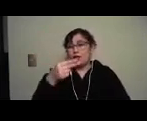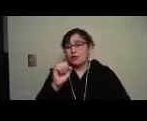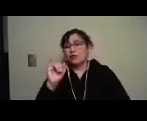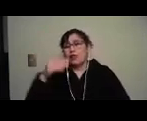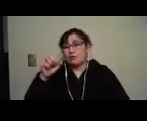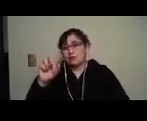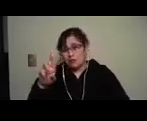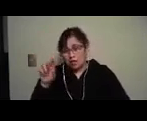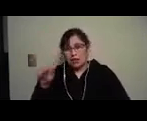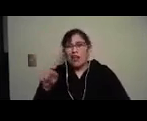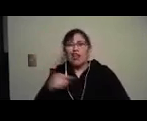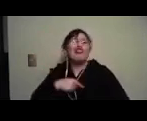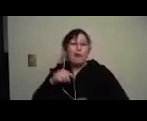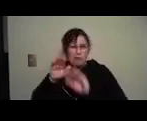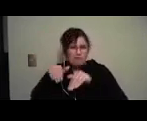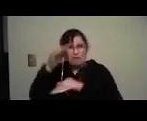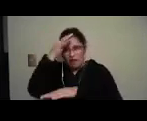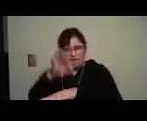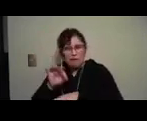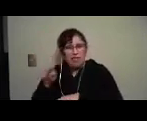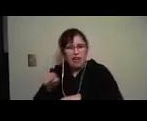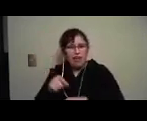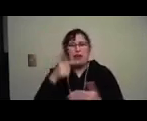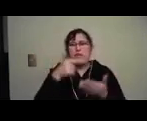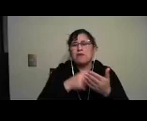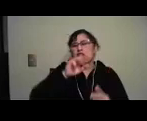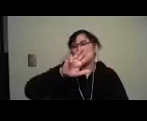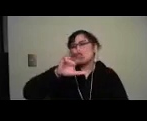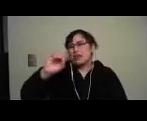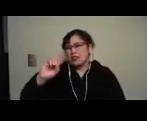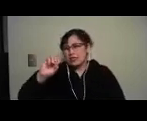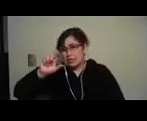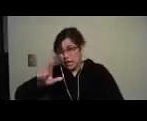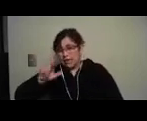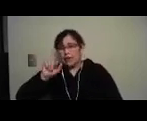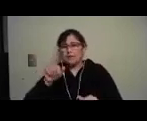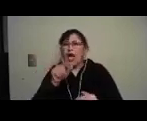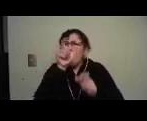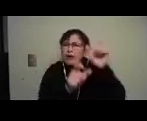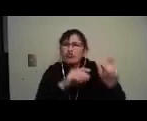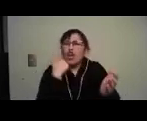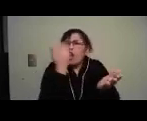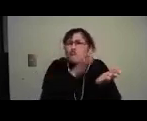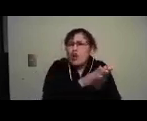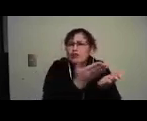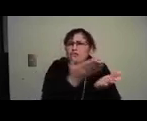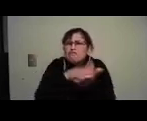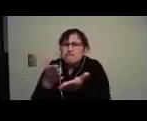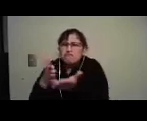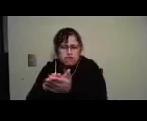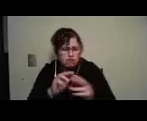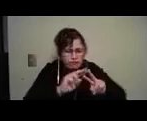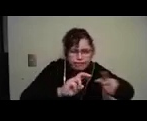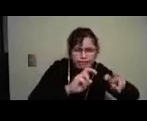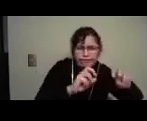nombre de la enfermedad. Y lo que hizo fue la autopsia de algunas personas que tenían algunos síntomas asociados